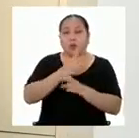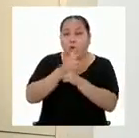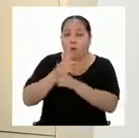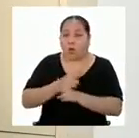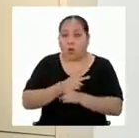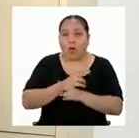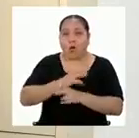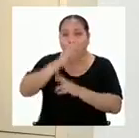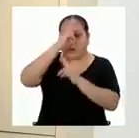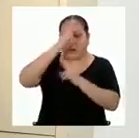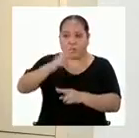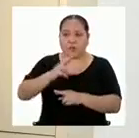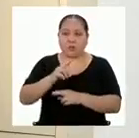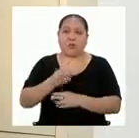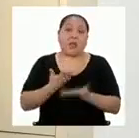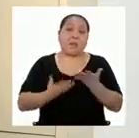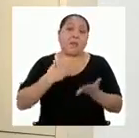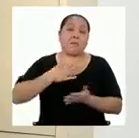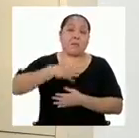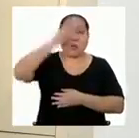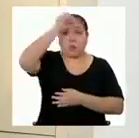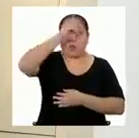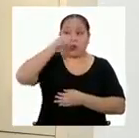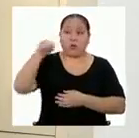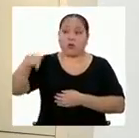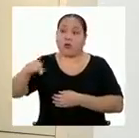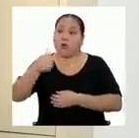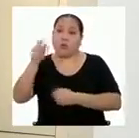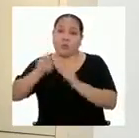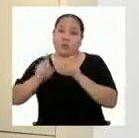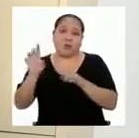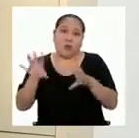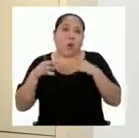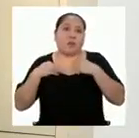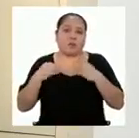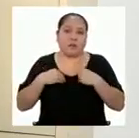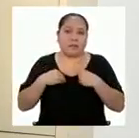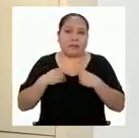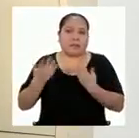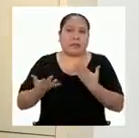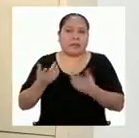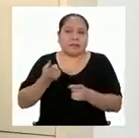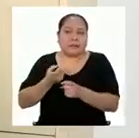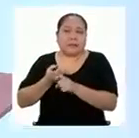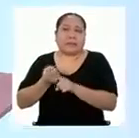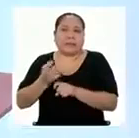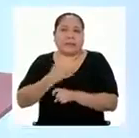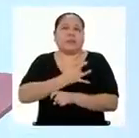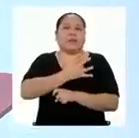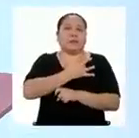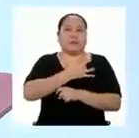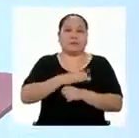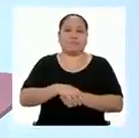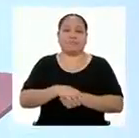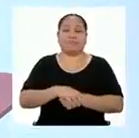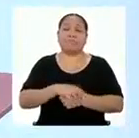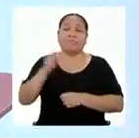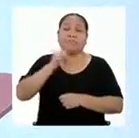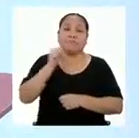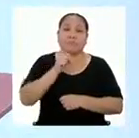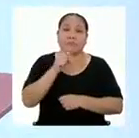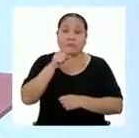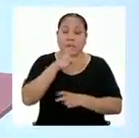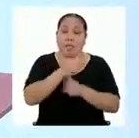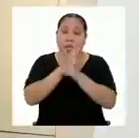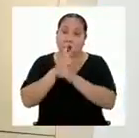son compartidas por los demás y, por tal razón, pueden herir susceptibilidades. Suena lógico, hay que